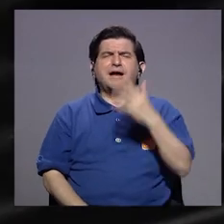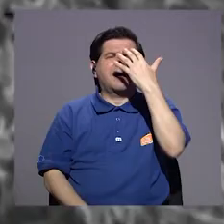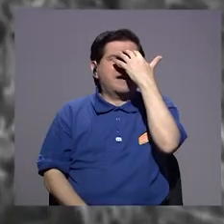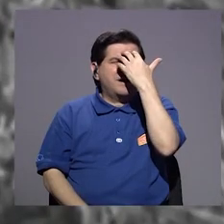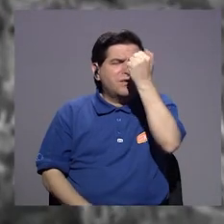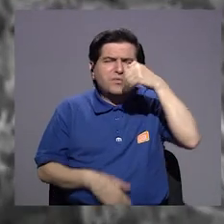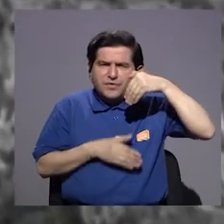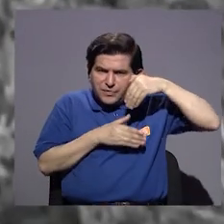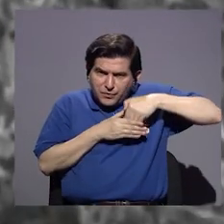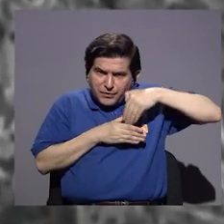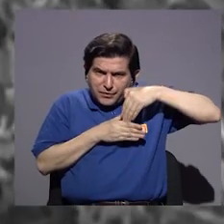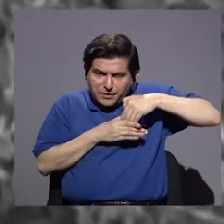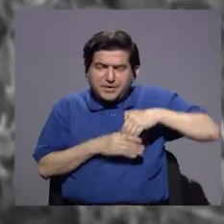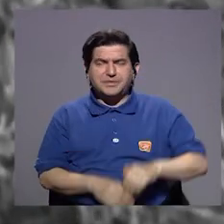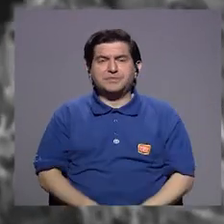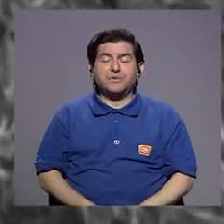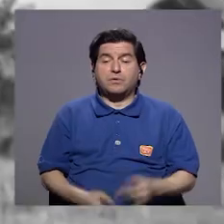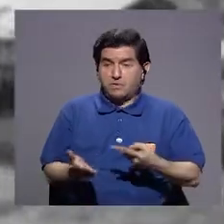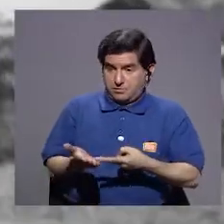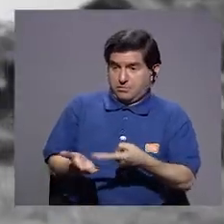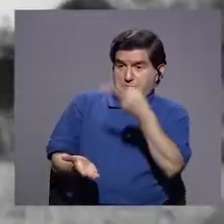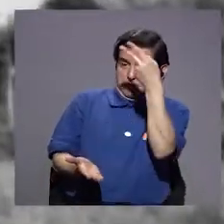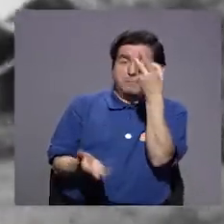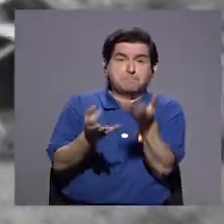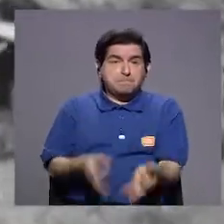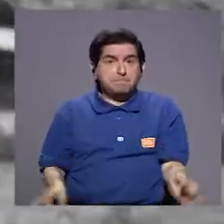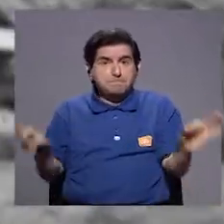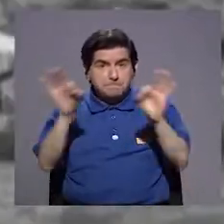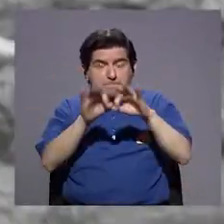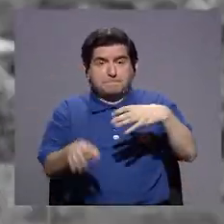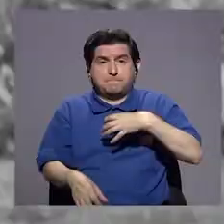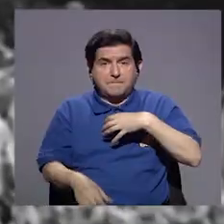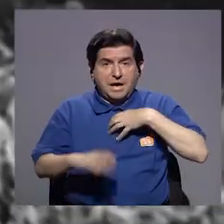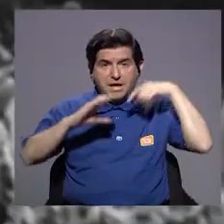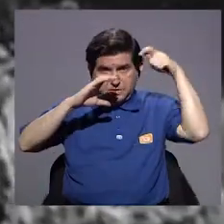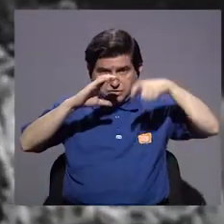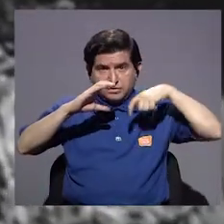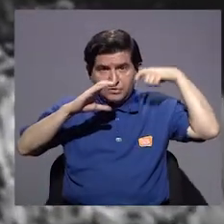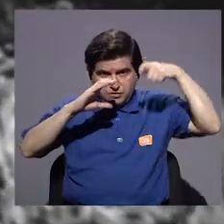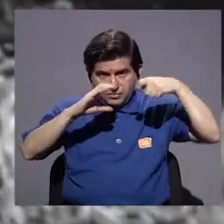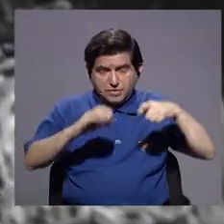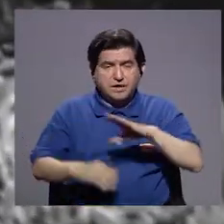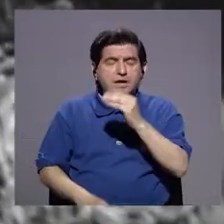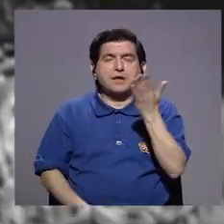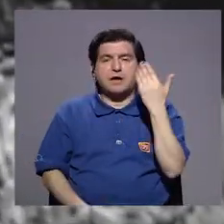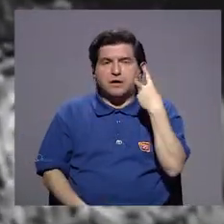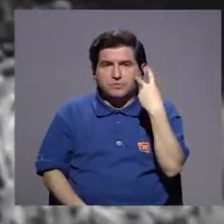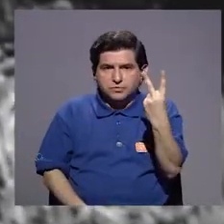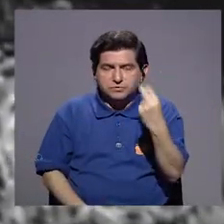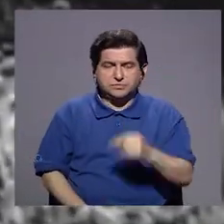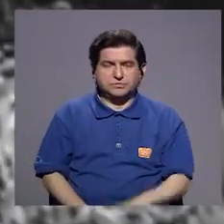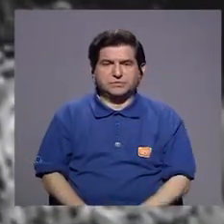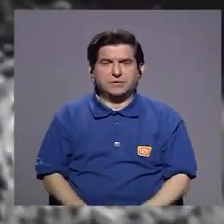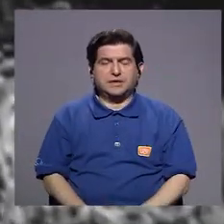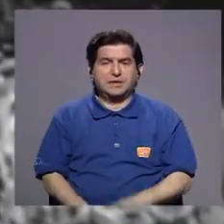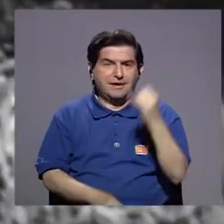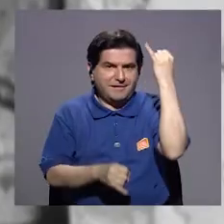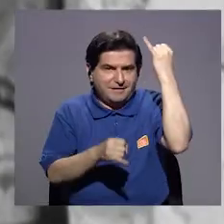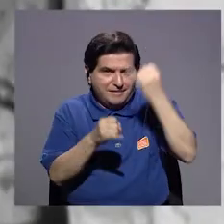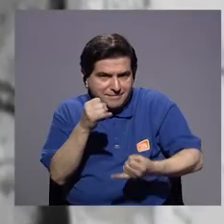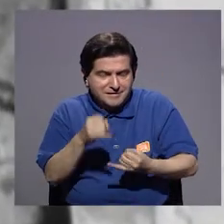memoria, y entonces poner en valor la importancia del patrimonio cinematográfico y audiovisual, que vamos a